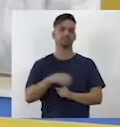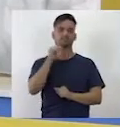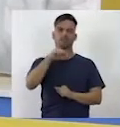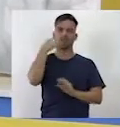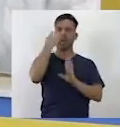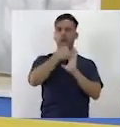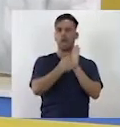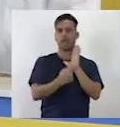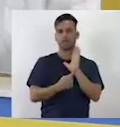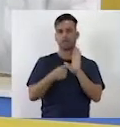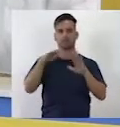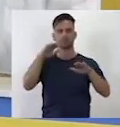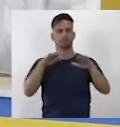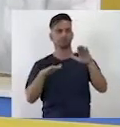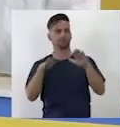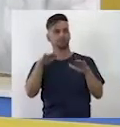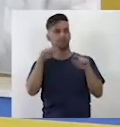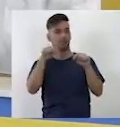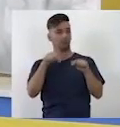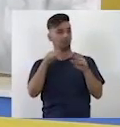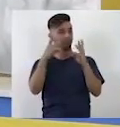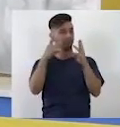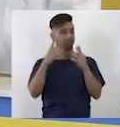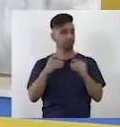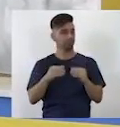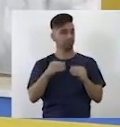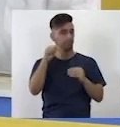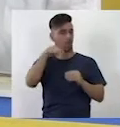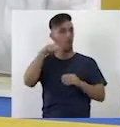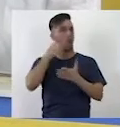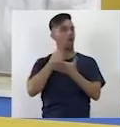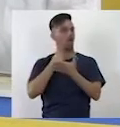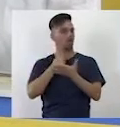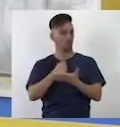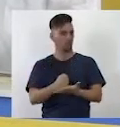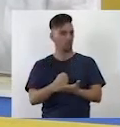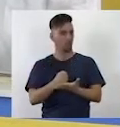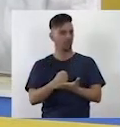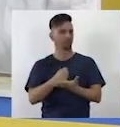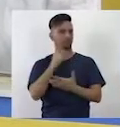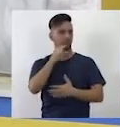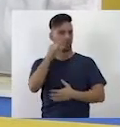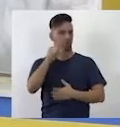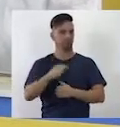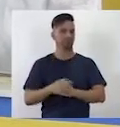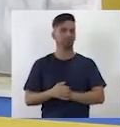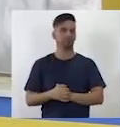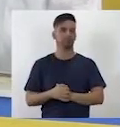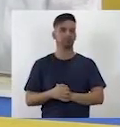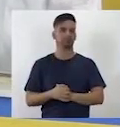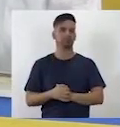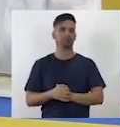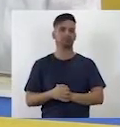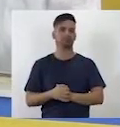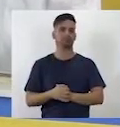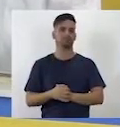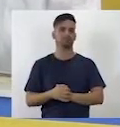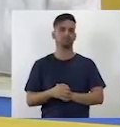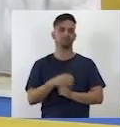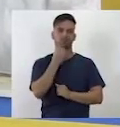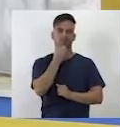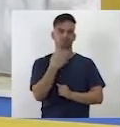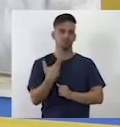estándares y lo vamos a resolver yo lo voy a ayudar un poco a resolver leer si bien lo voy a ayudar